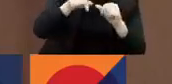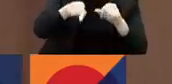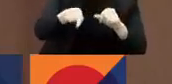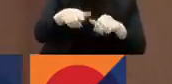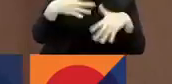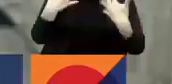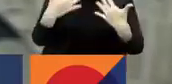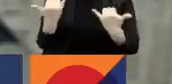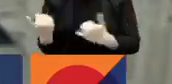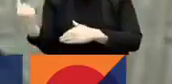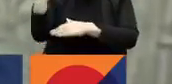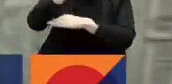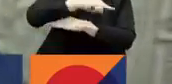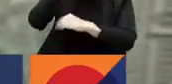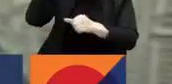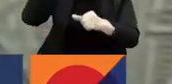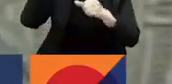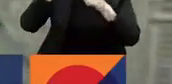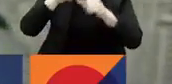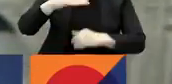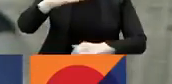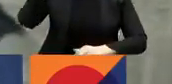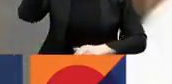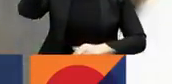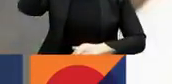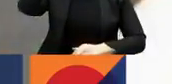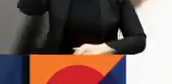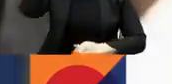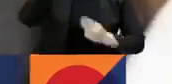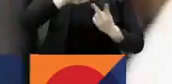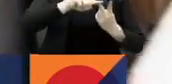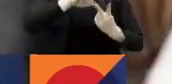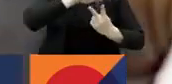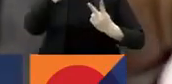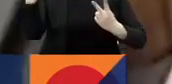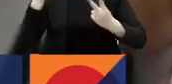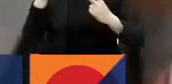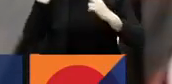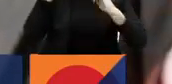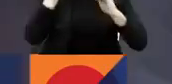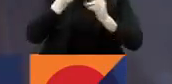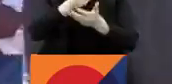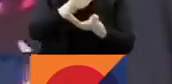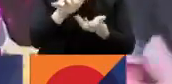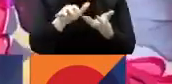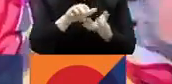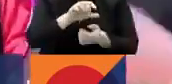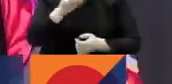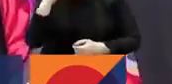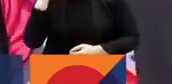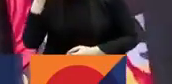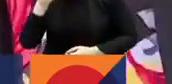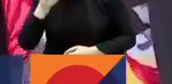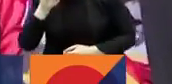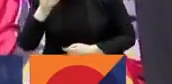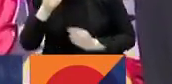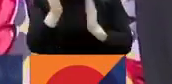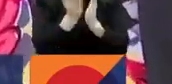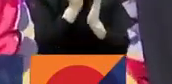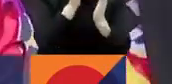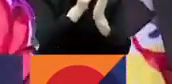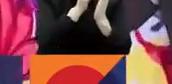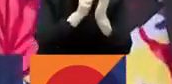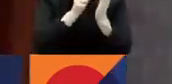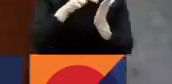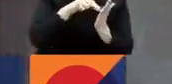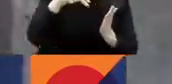personajes entrañables como el coronel Aureliano Buendía, Melquiades el Gitano o Úrsula Iguarán. Además de otras de sus obras